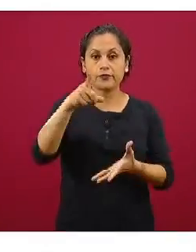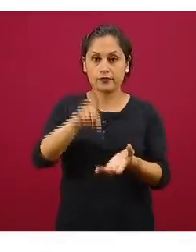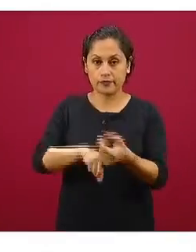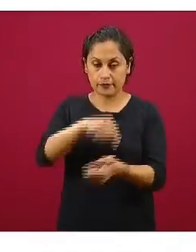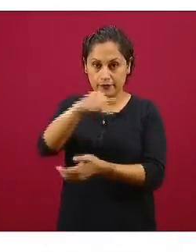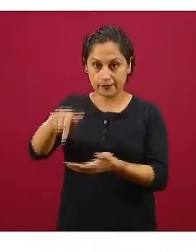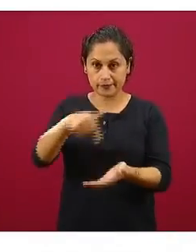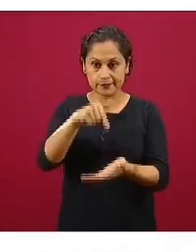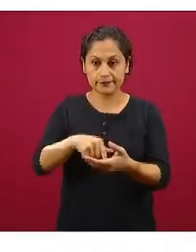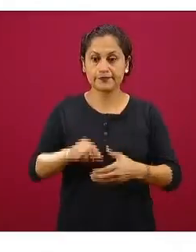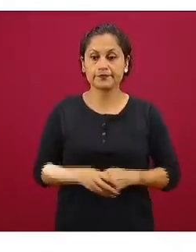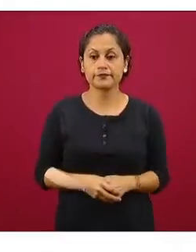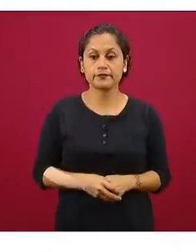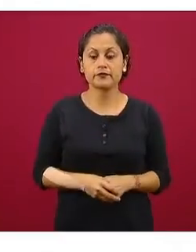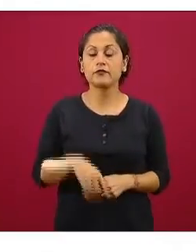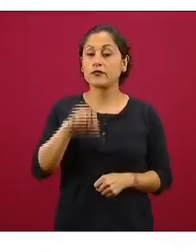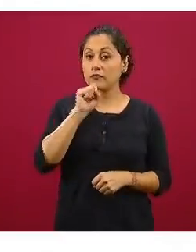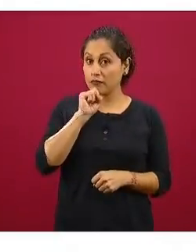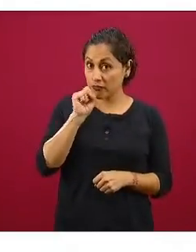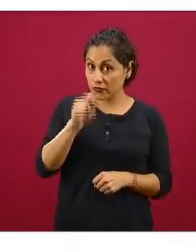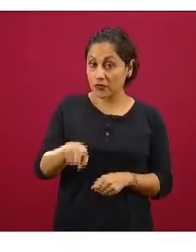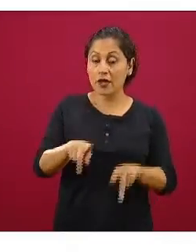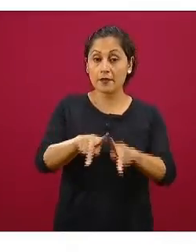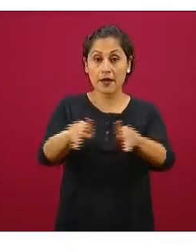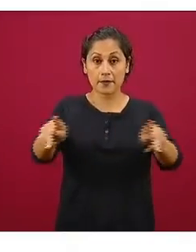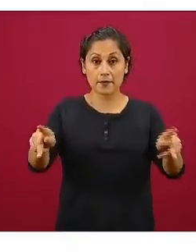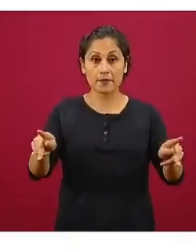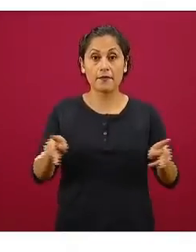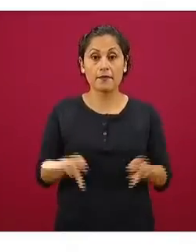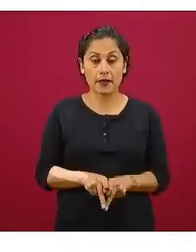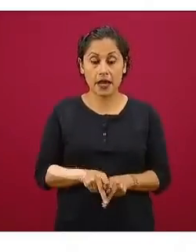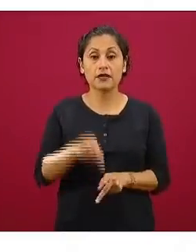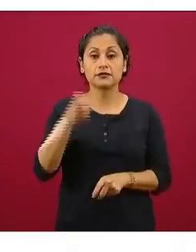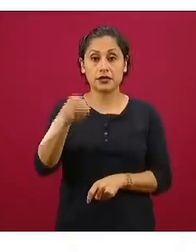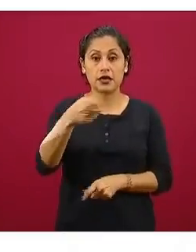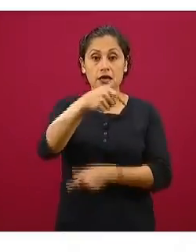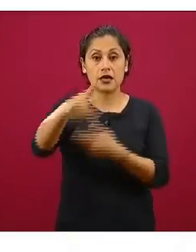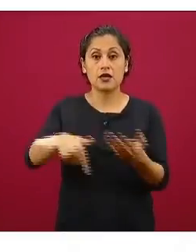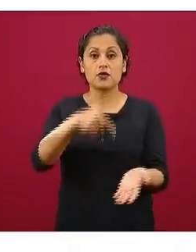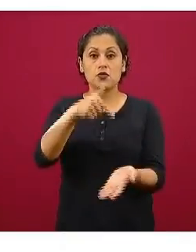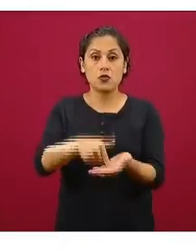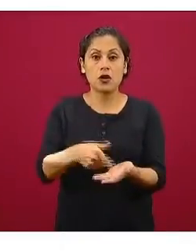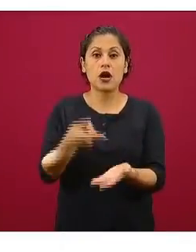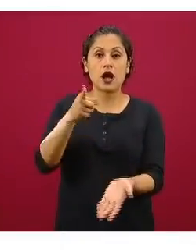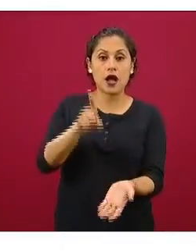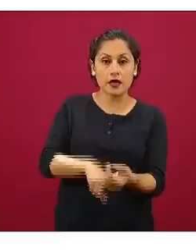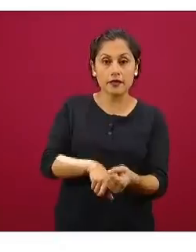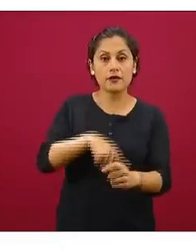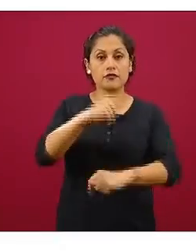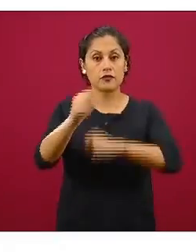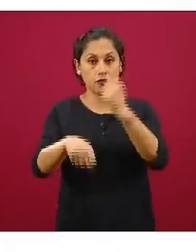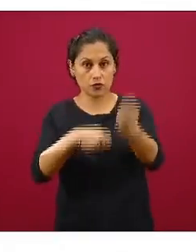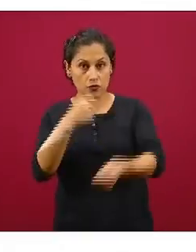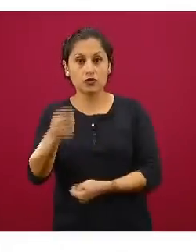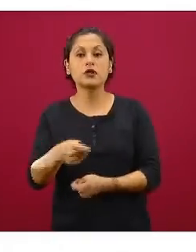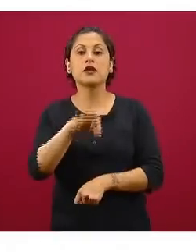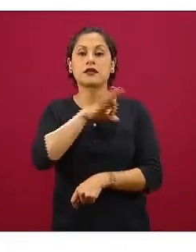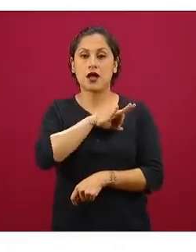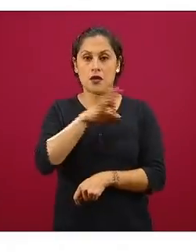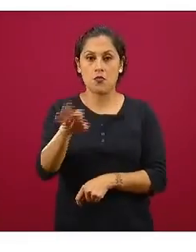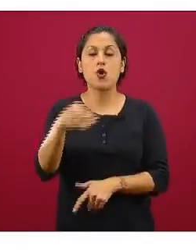instalaciones. Igual para efectos de los centros comerciales, específicamente las tiendas que están dentro de los mismos, aforo